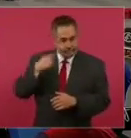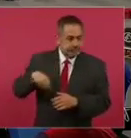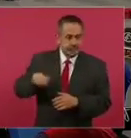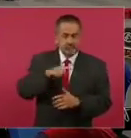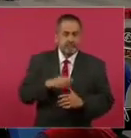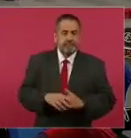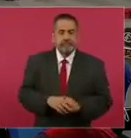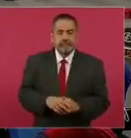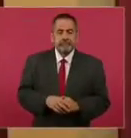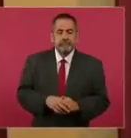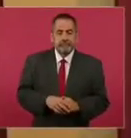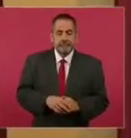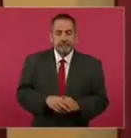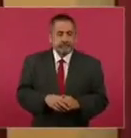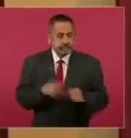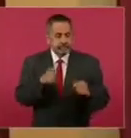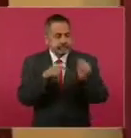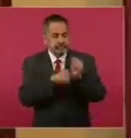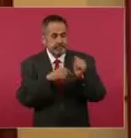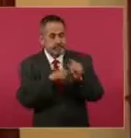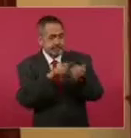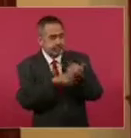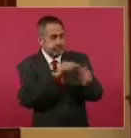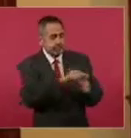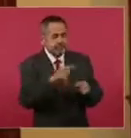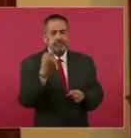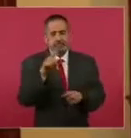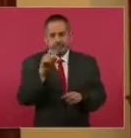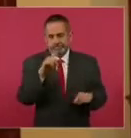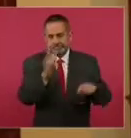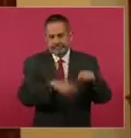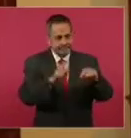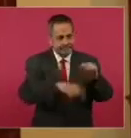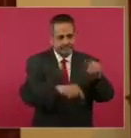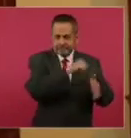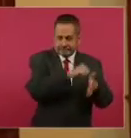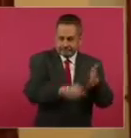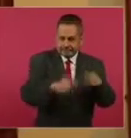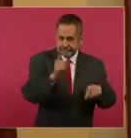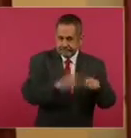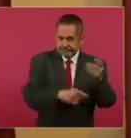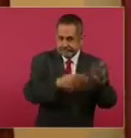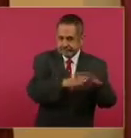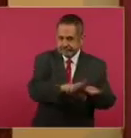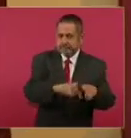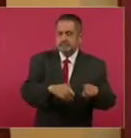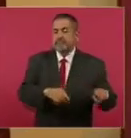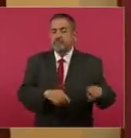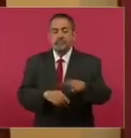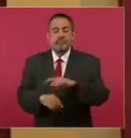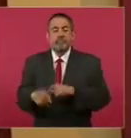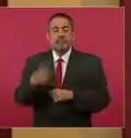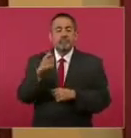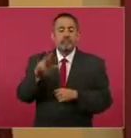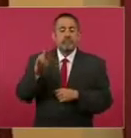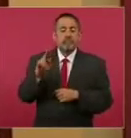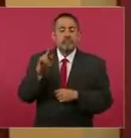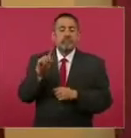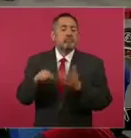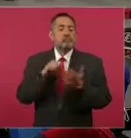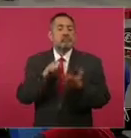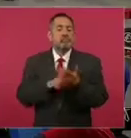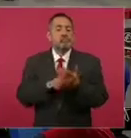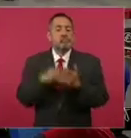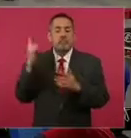en Thomas clandestinas se detectaron 127 que fueron inhabilitadas en el período 180 en el